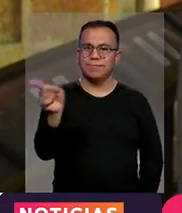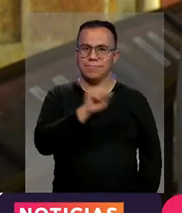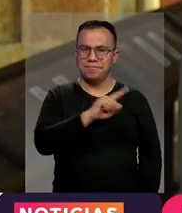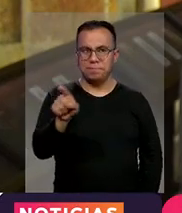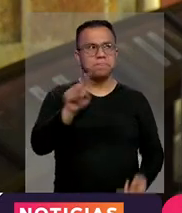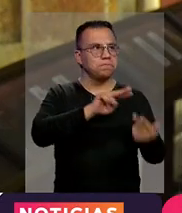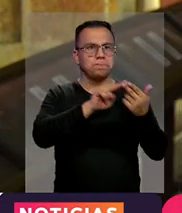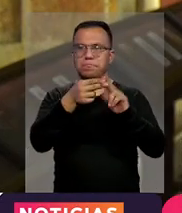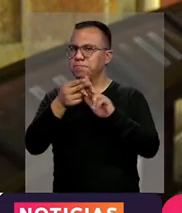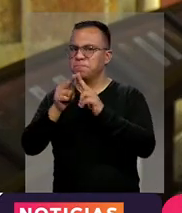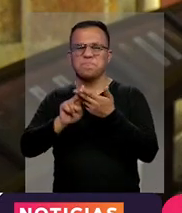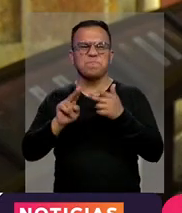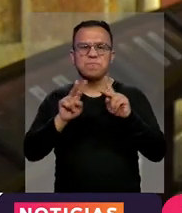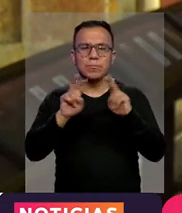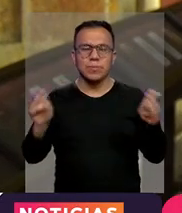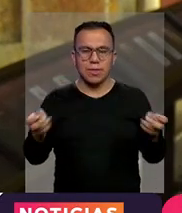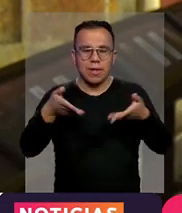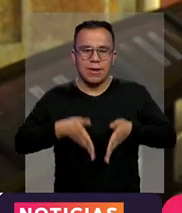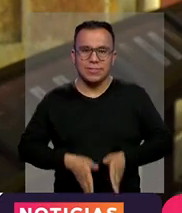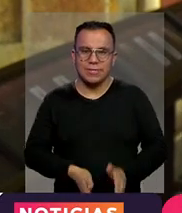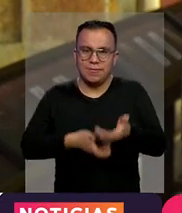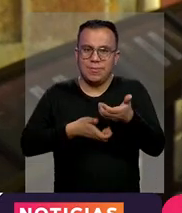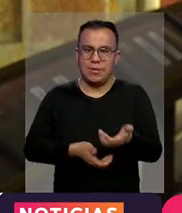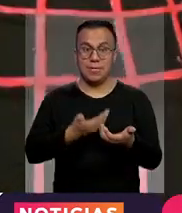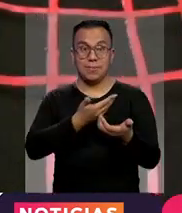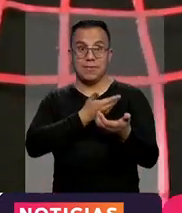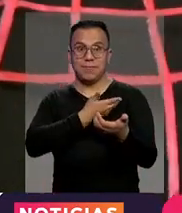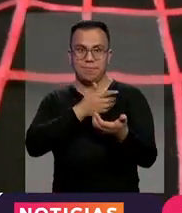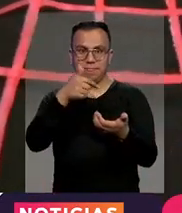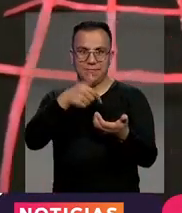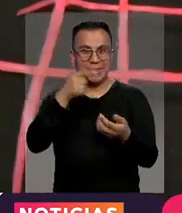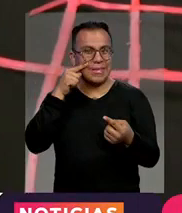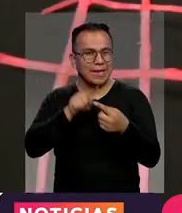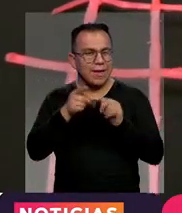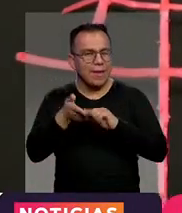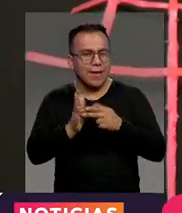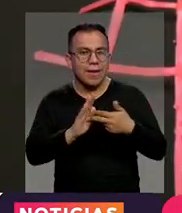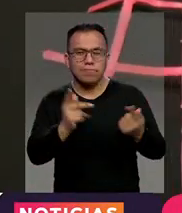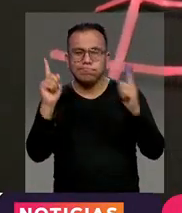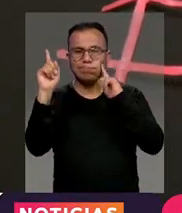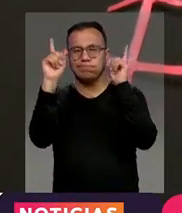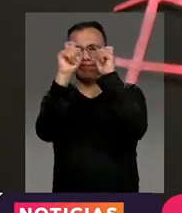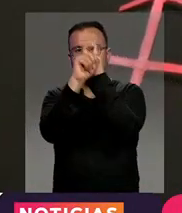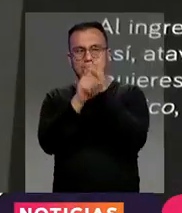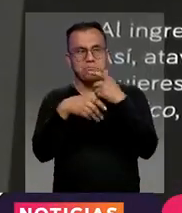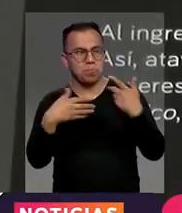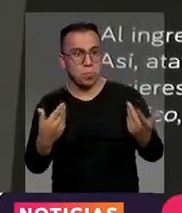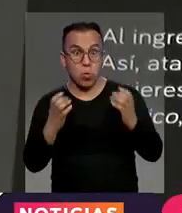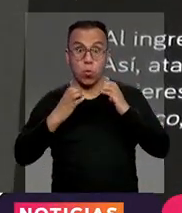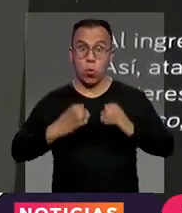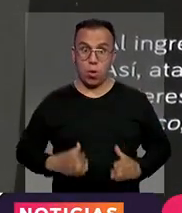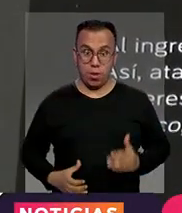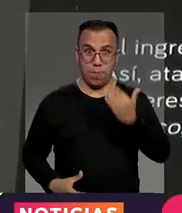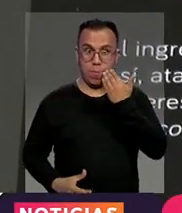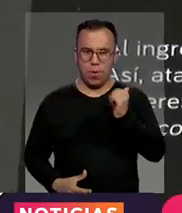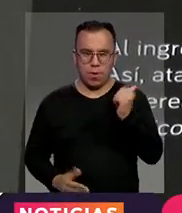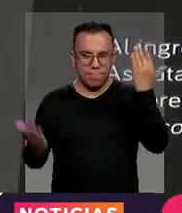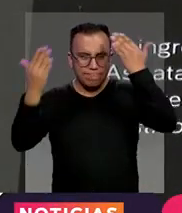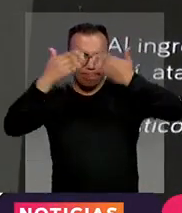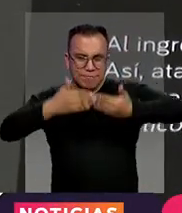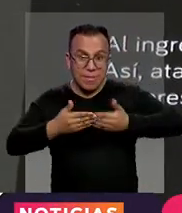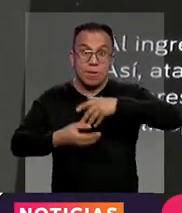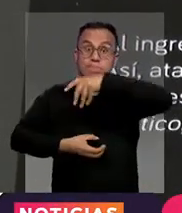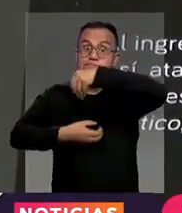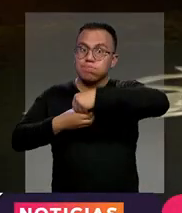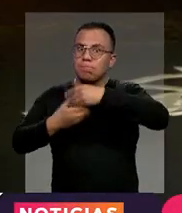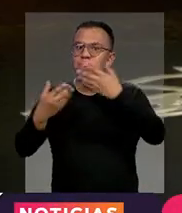muy asociadas a la fertilidad y a la madre. Esta exposición nos invita a reflexionar sobre el cuerpo femenino oculto y